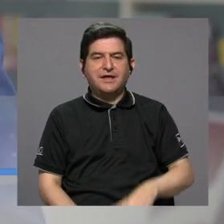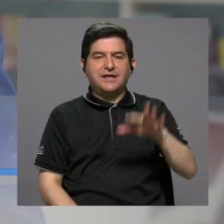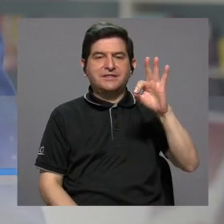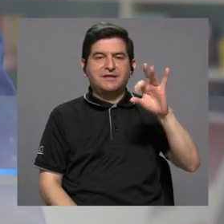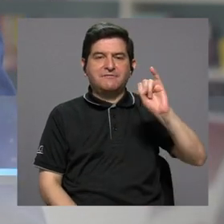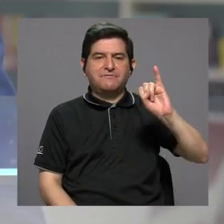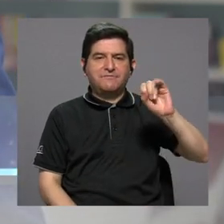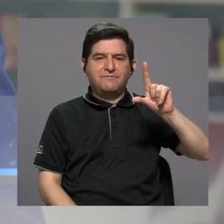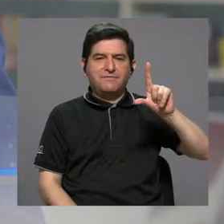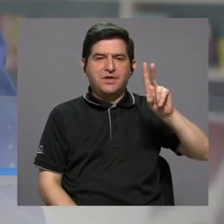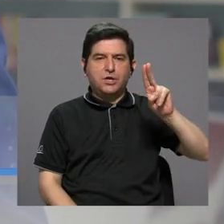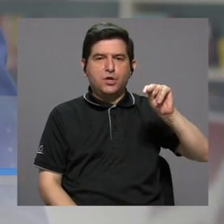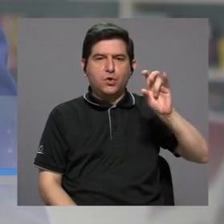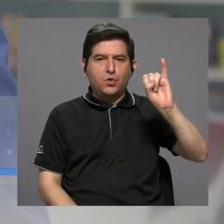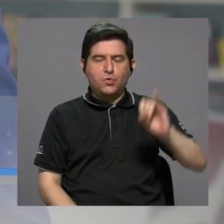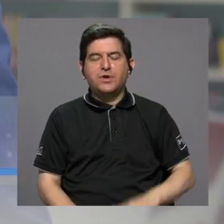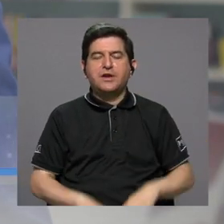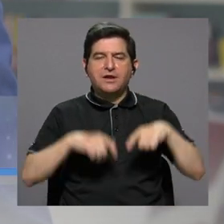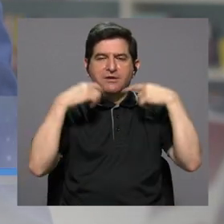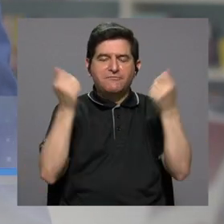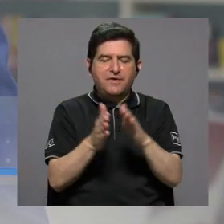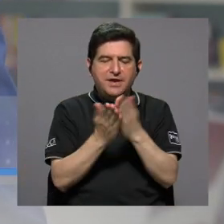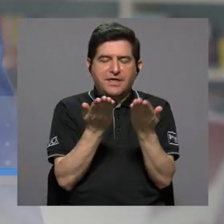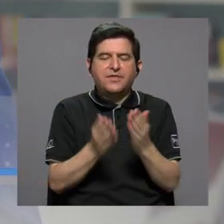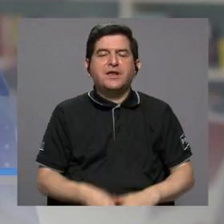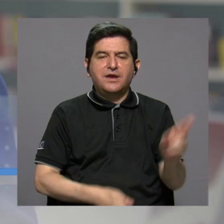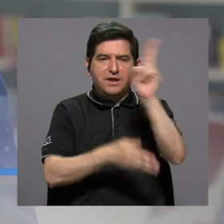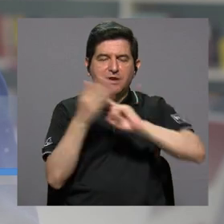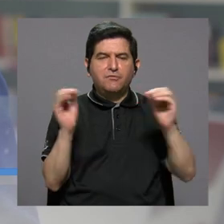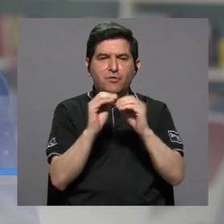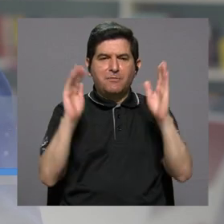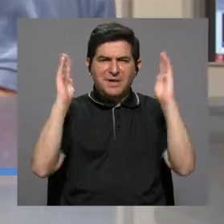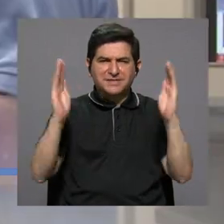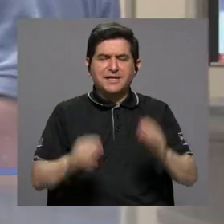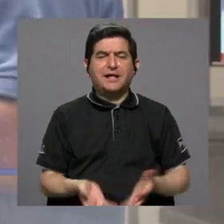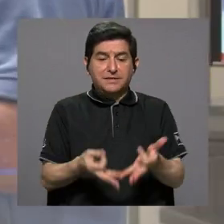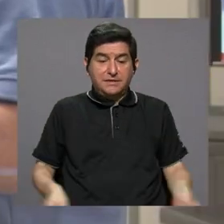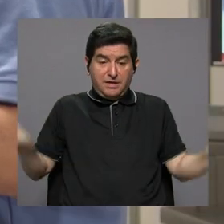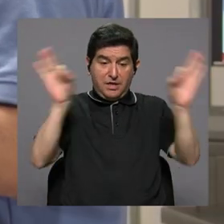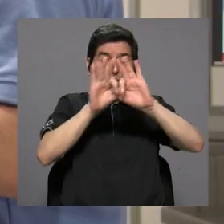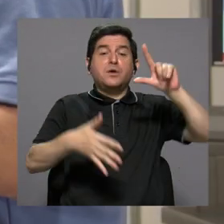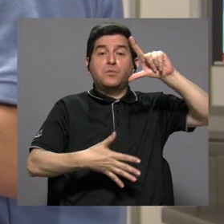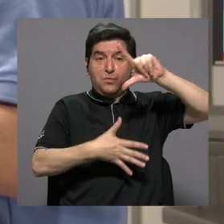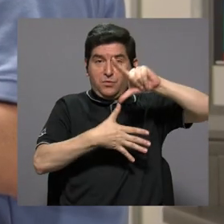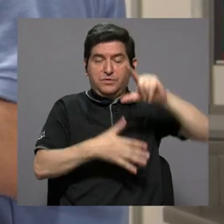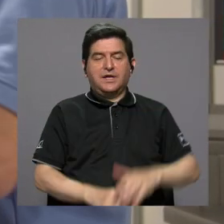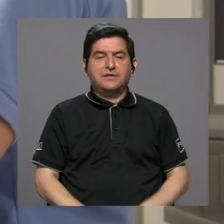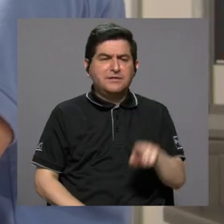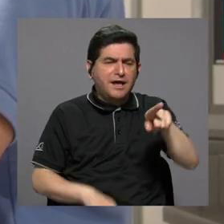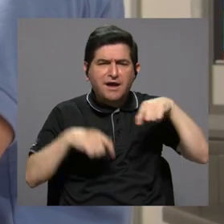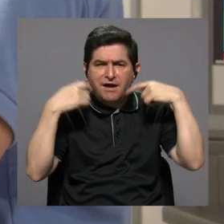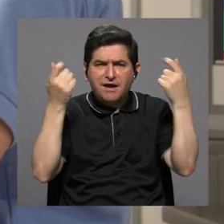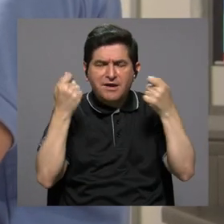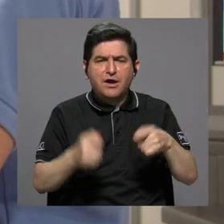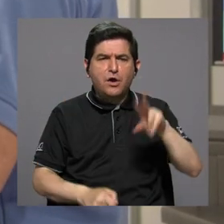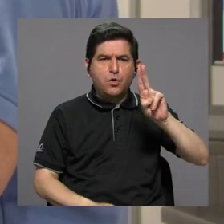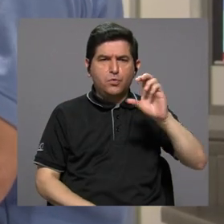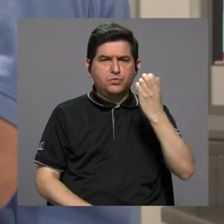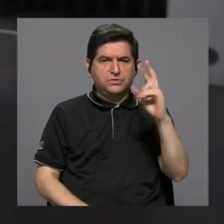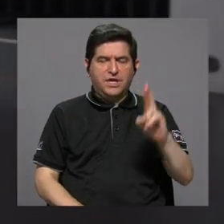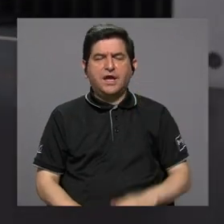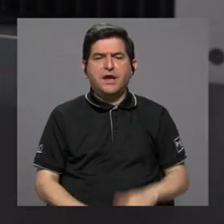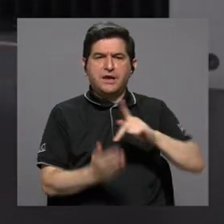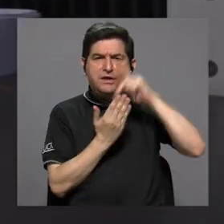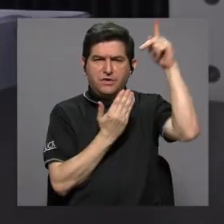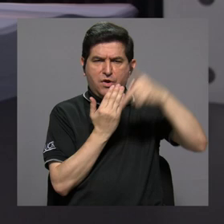la feria del libro universitario más grande y más importante en América Latina. En la feria, la UCR brindará